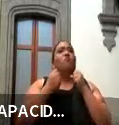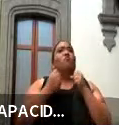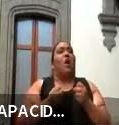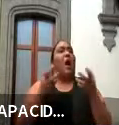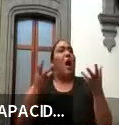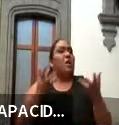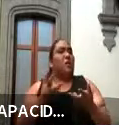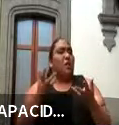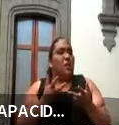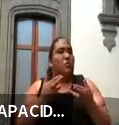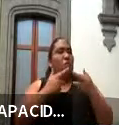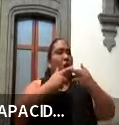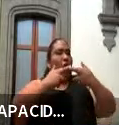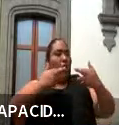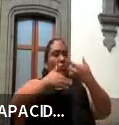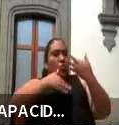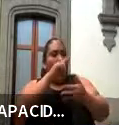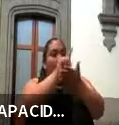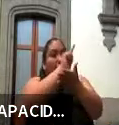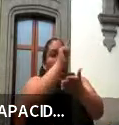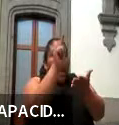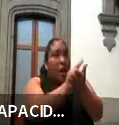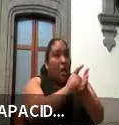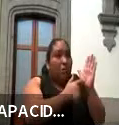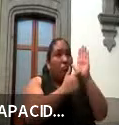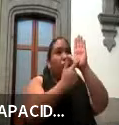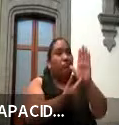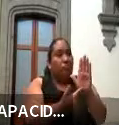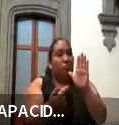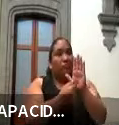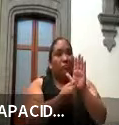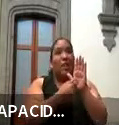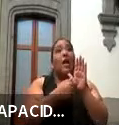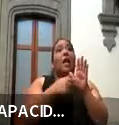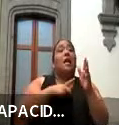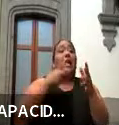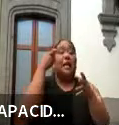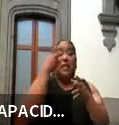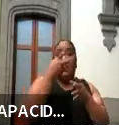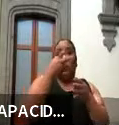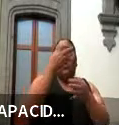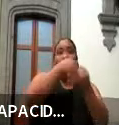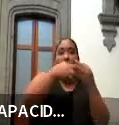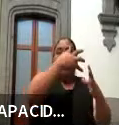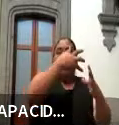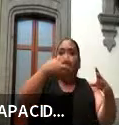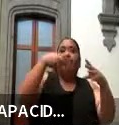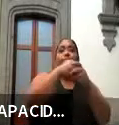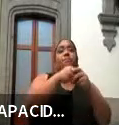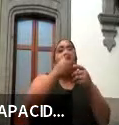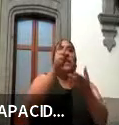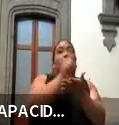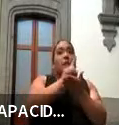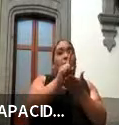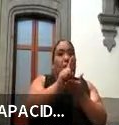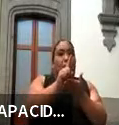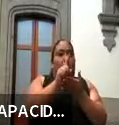públicas. Estas políticas públicas incorporan el enfoque de derechos, quiere decir incorporan la